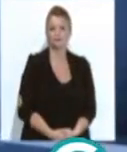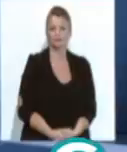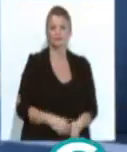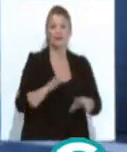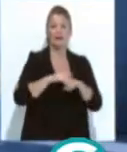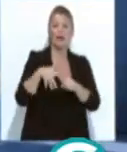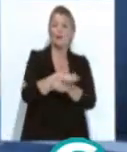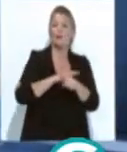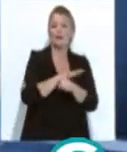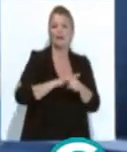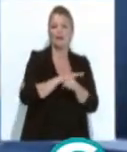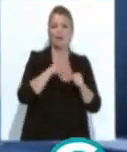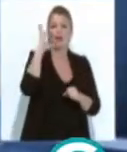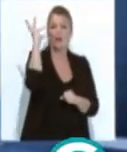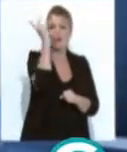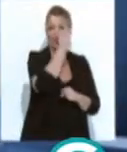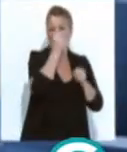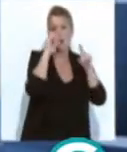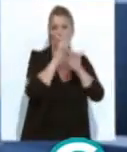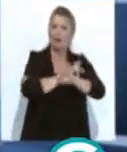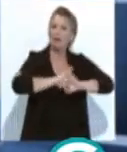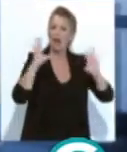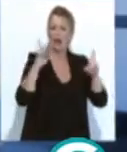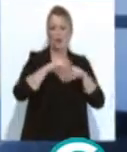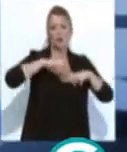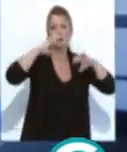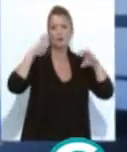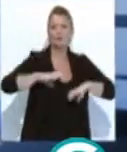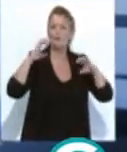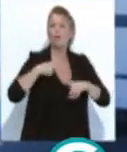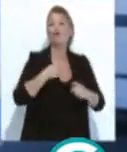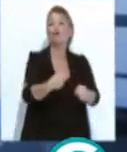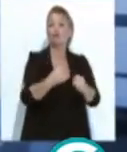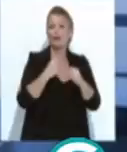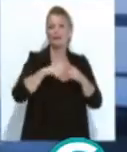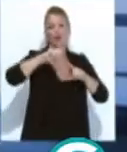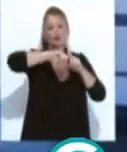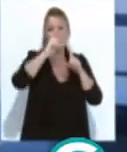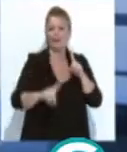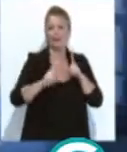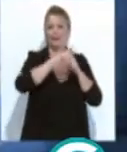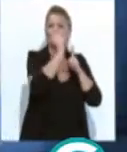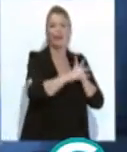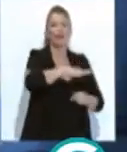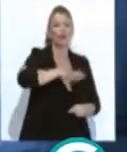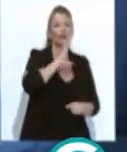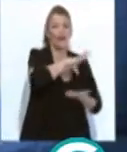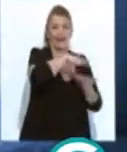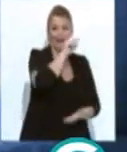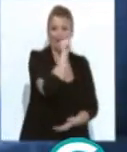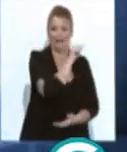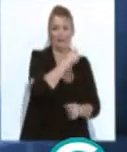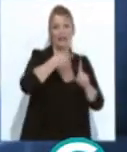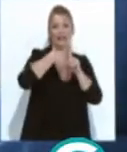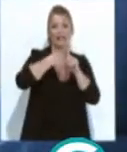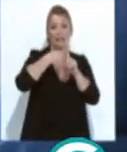Para la provincia se esperan cielos cubiertos, con lluvias que podrían ser más intensas y con tormentas en el campo de Gibraltar. Las